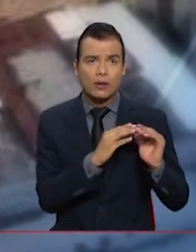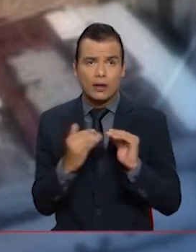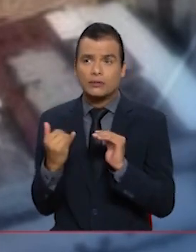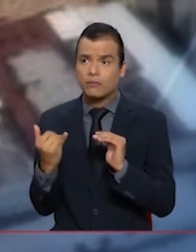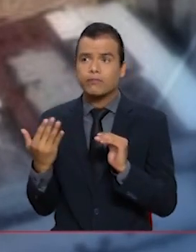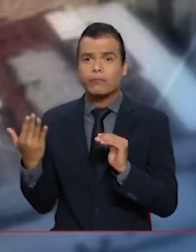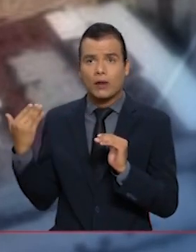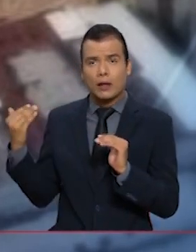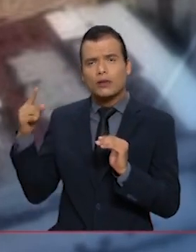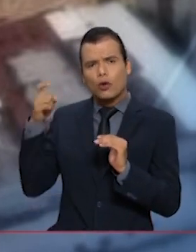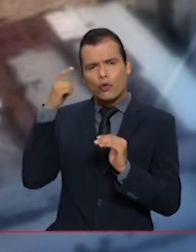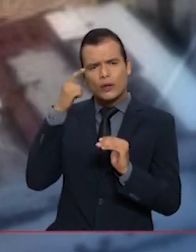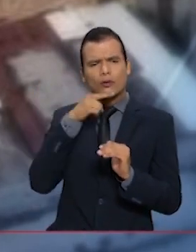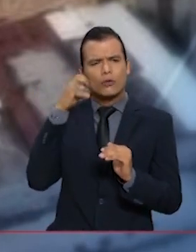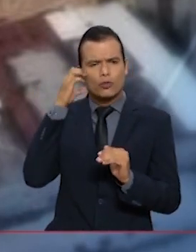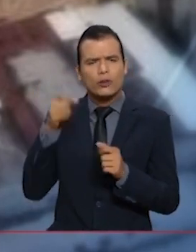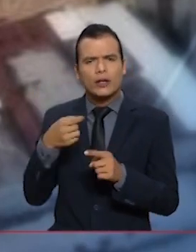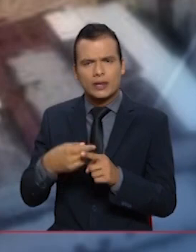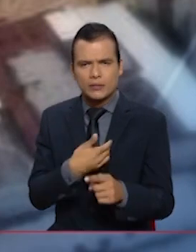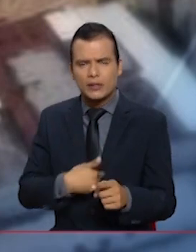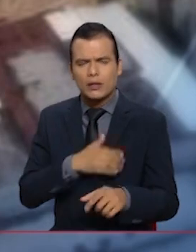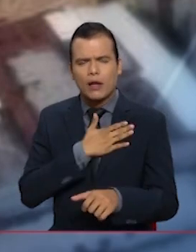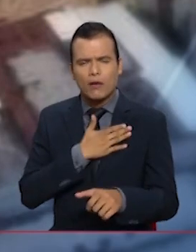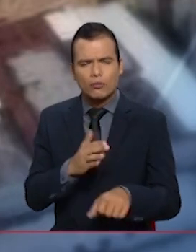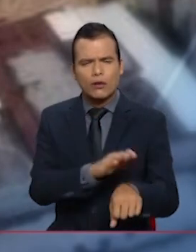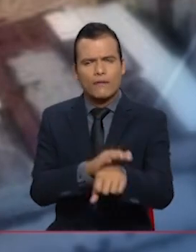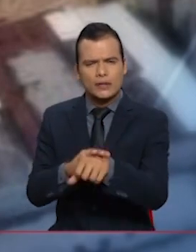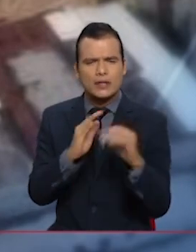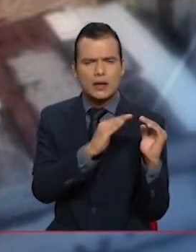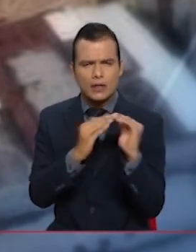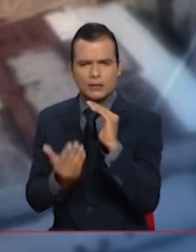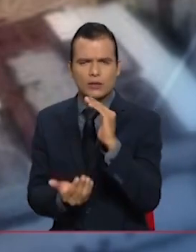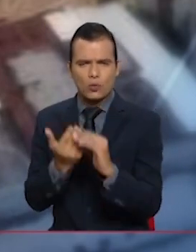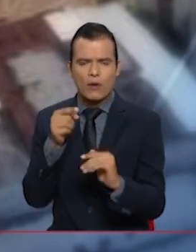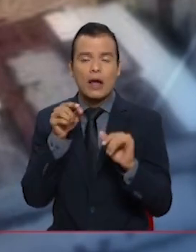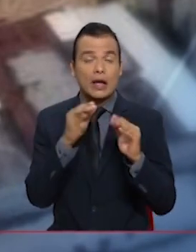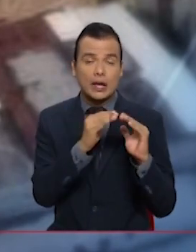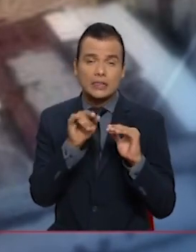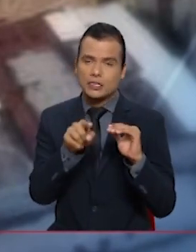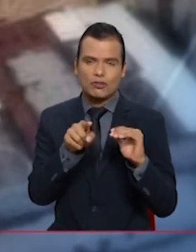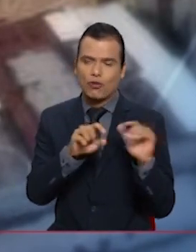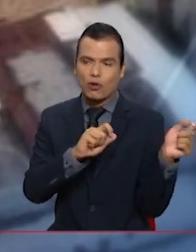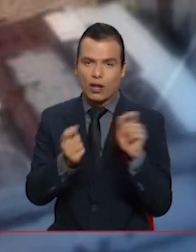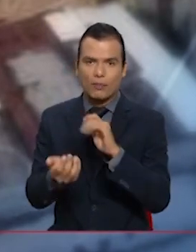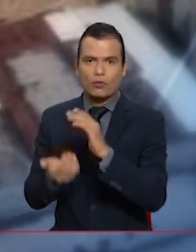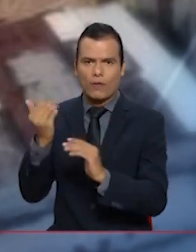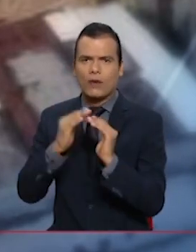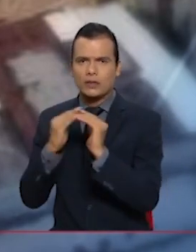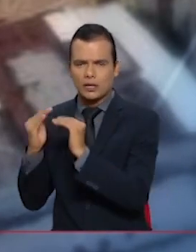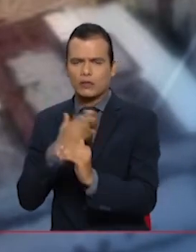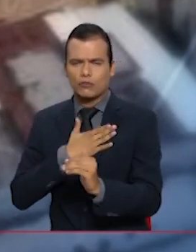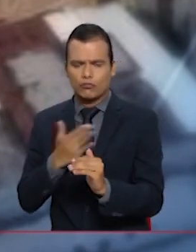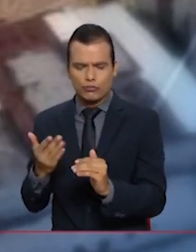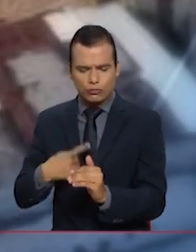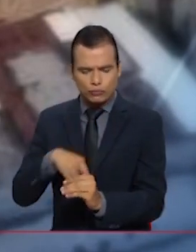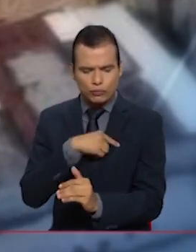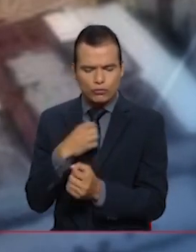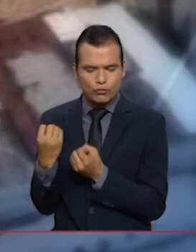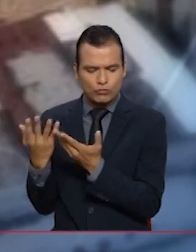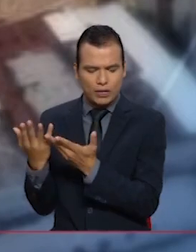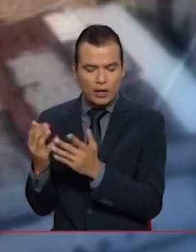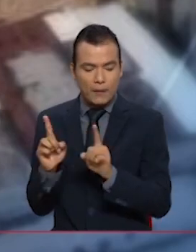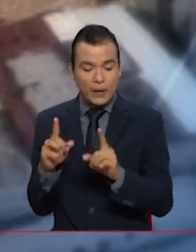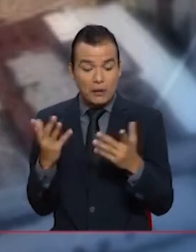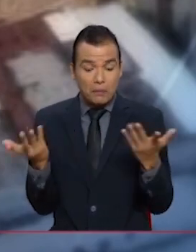300 viviendas que desde el gobierno de Iván Duque fueron aprobadas. La personería hizo un llamado para garantizar la seguridad de